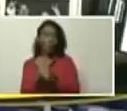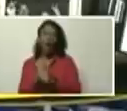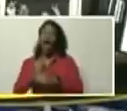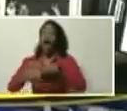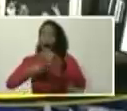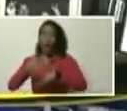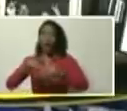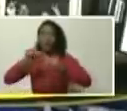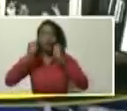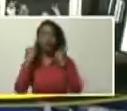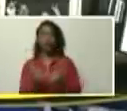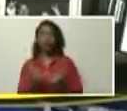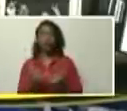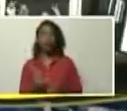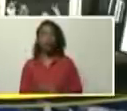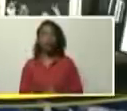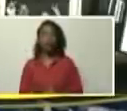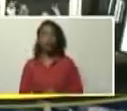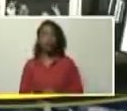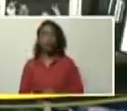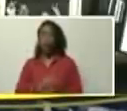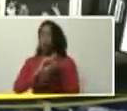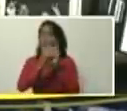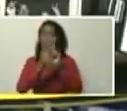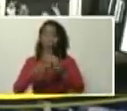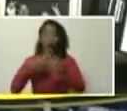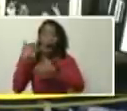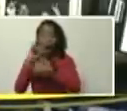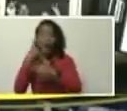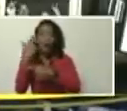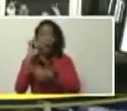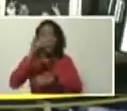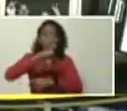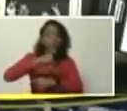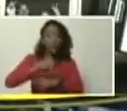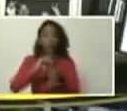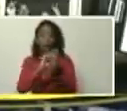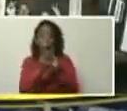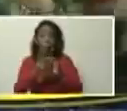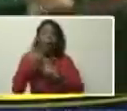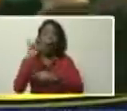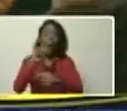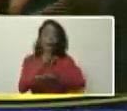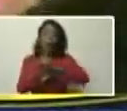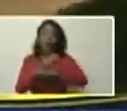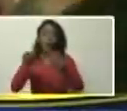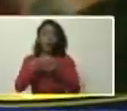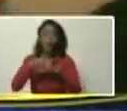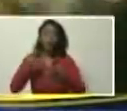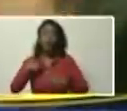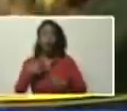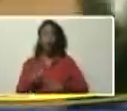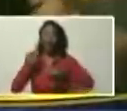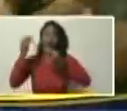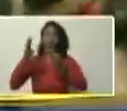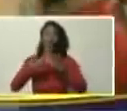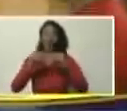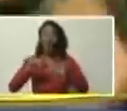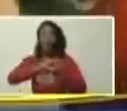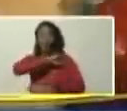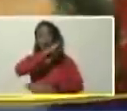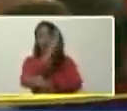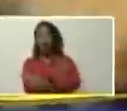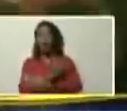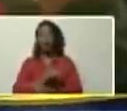de inmediata y haga los cambios que haya que hacer que esté en la potestad del gobierno nacional. Le entrego todo el poder.